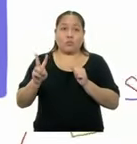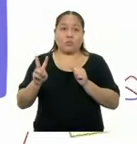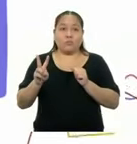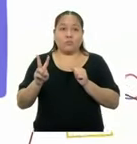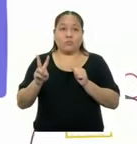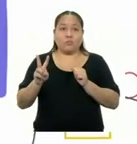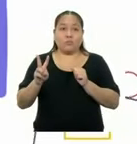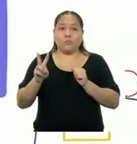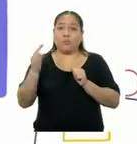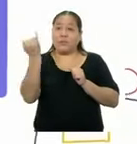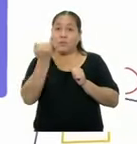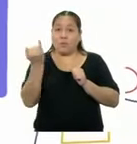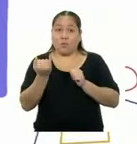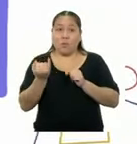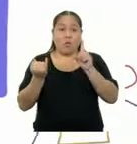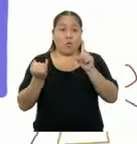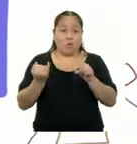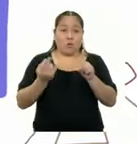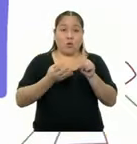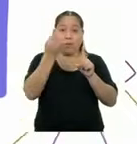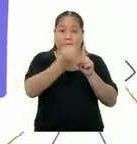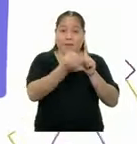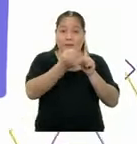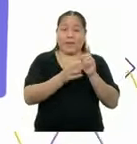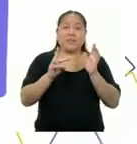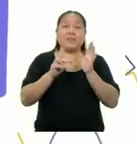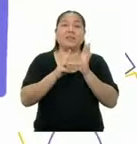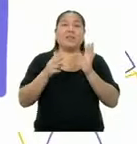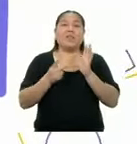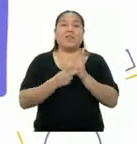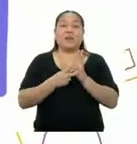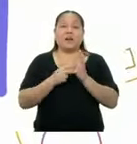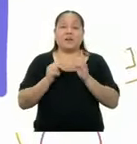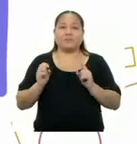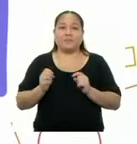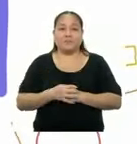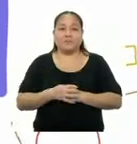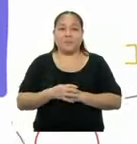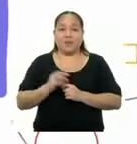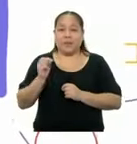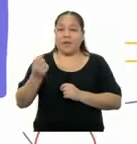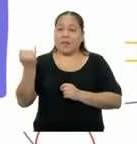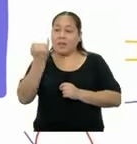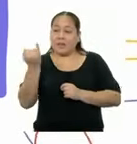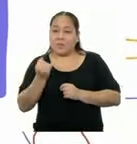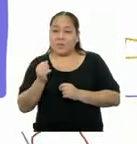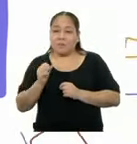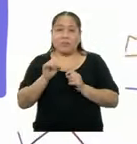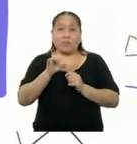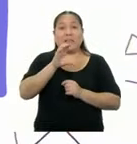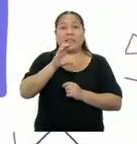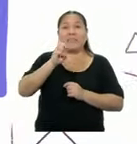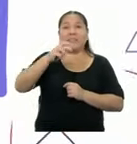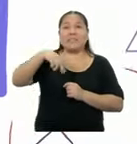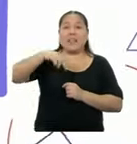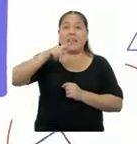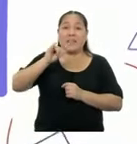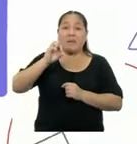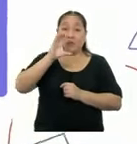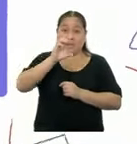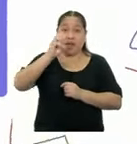y 1 es la unidad del objeto real. Esto significa que en el caso que el objeto sea medido en centímetros,